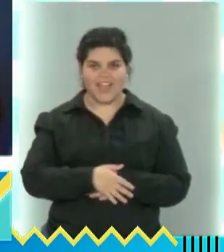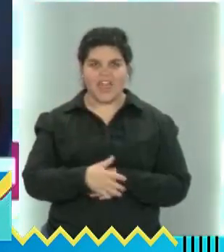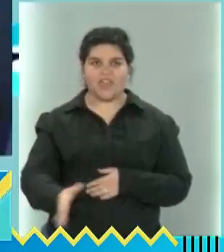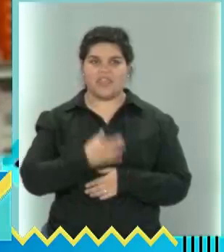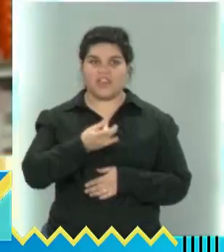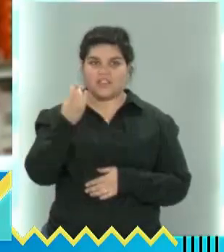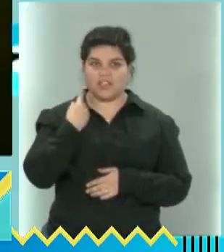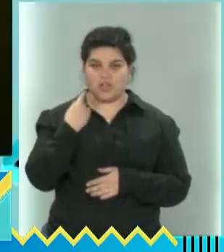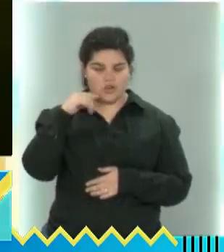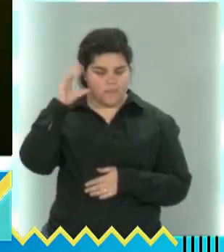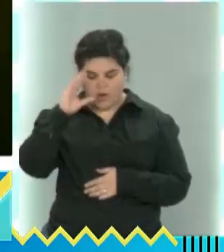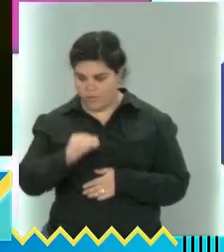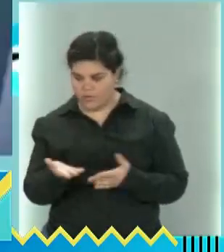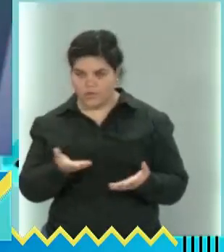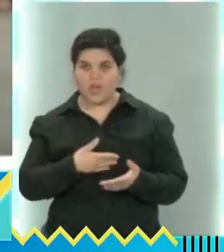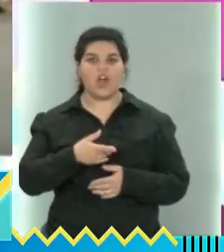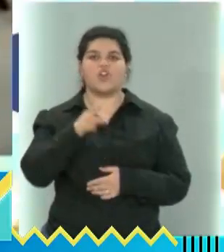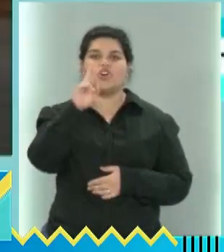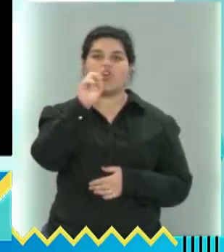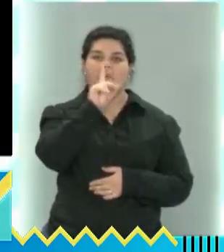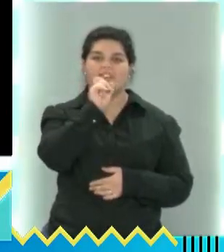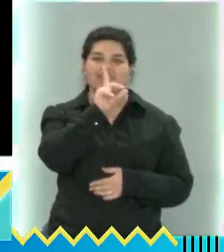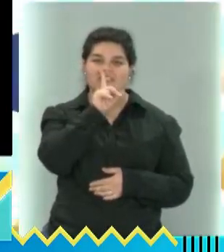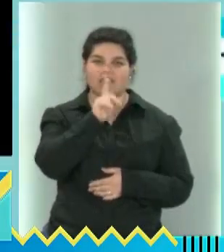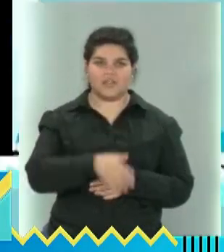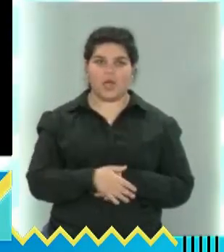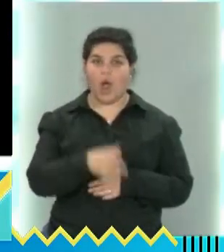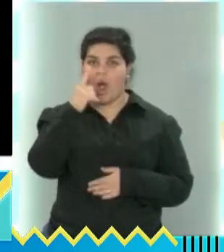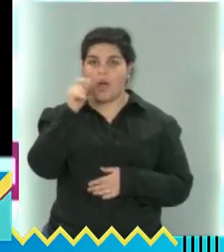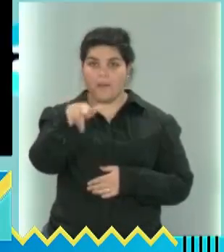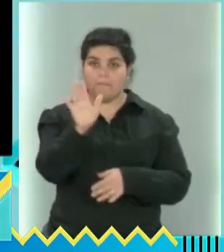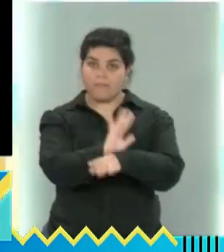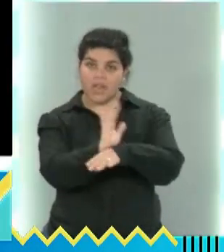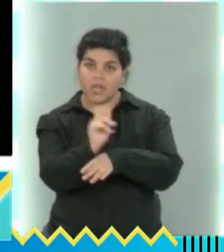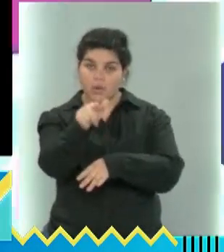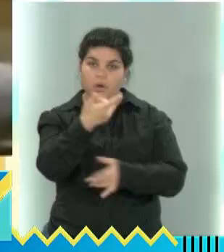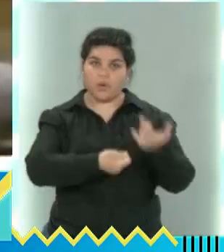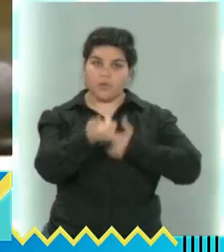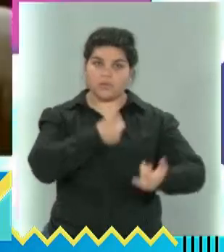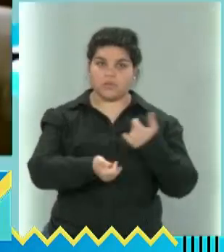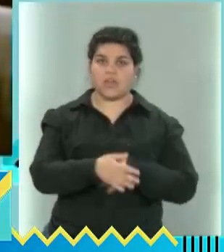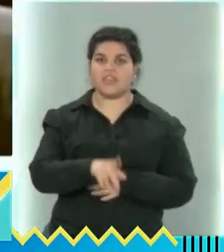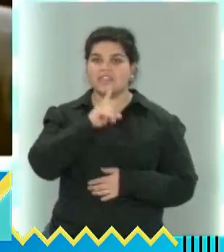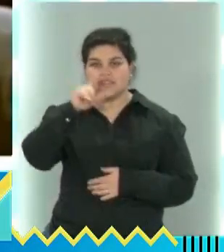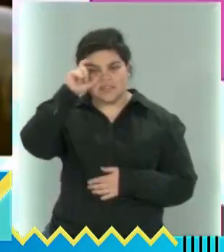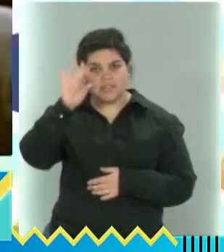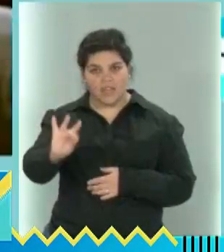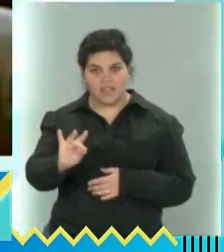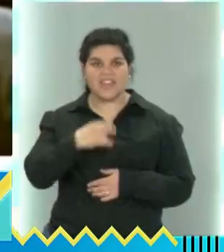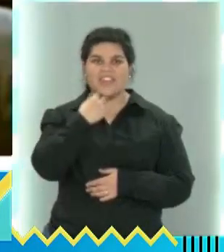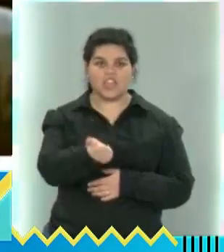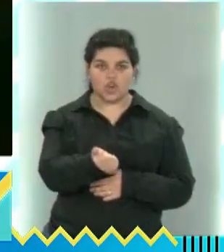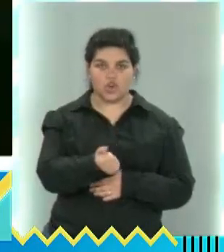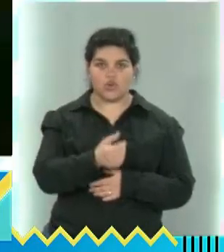me acuerdo el nombre del director, por Robert Benton. Kramer vs. Kramer nos cuenta la historia de Ted y su hijo Billy, que son